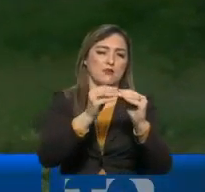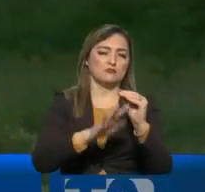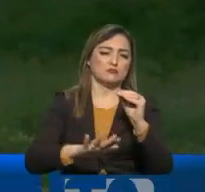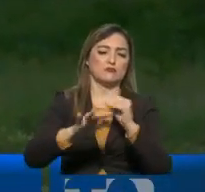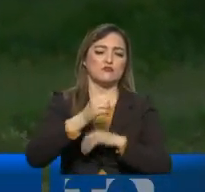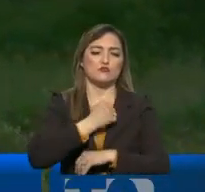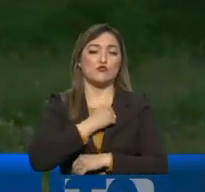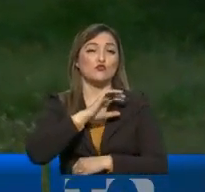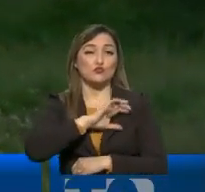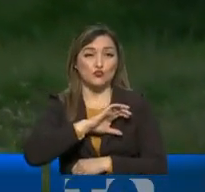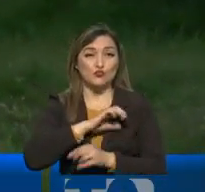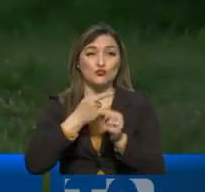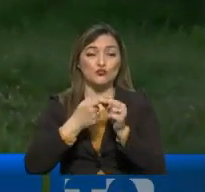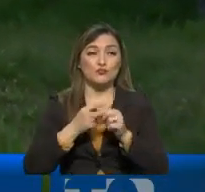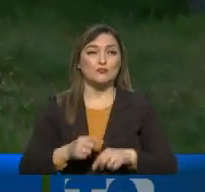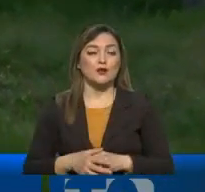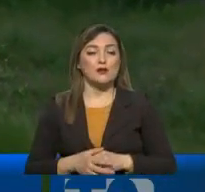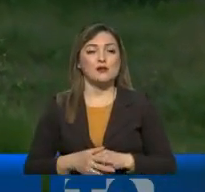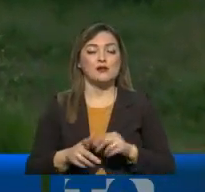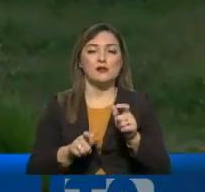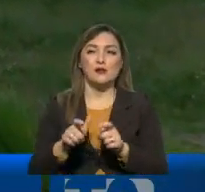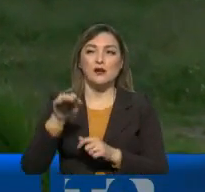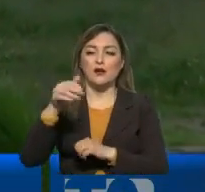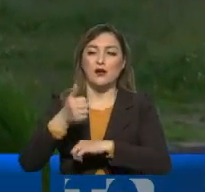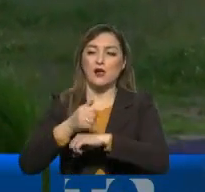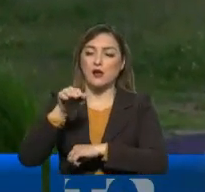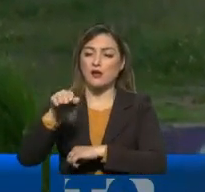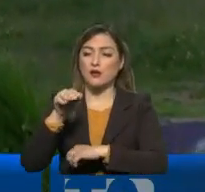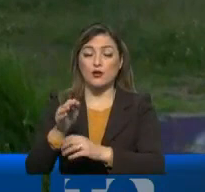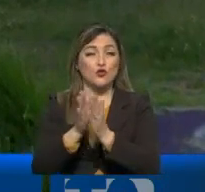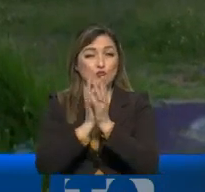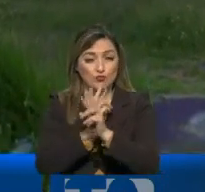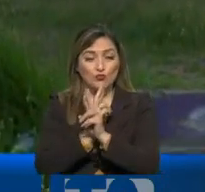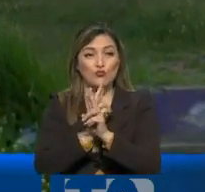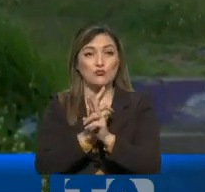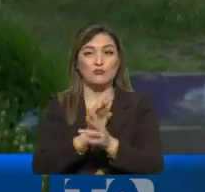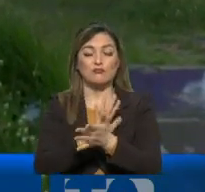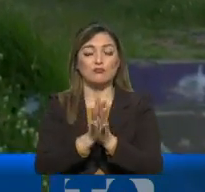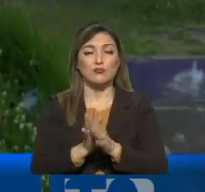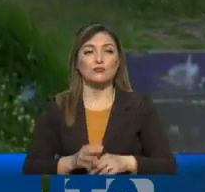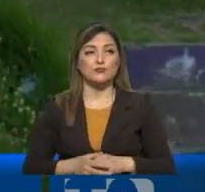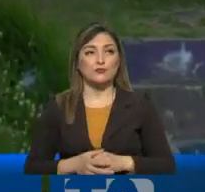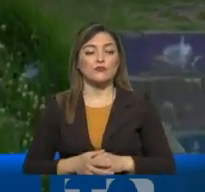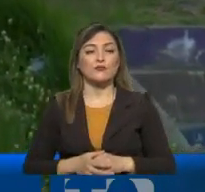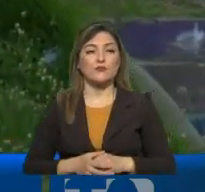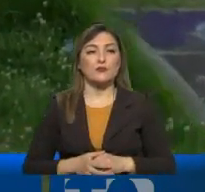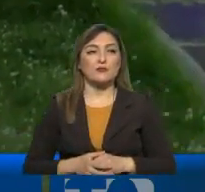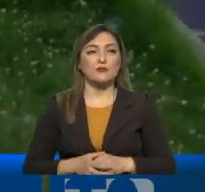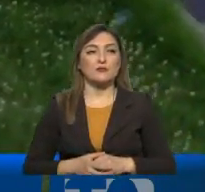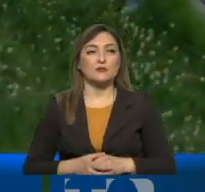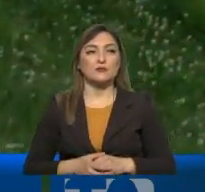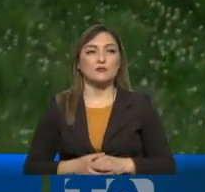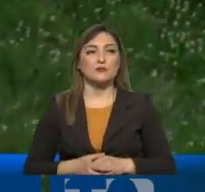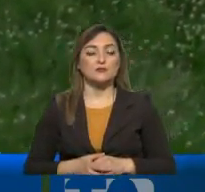al municipio de Quito. En reiteradas ocasiones han pedido una respuesta de las autoridades sin obtener ninguna respuesta, como ya